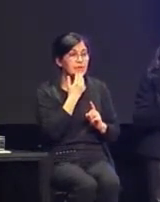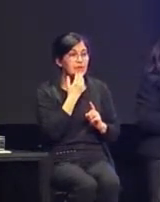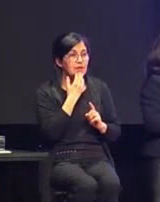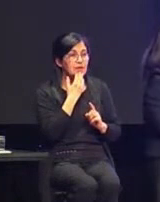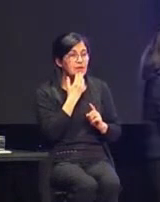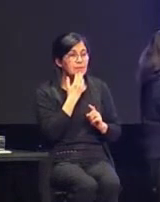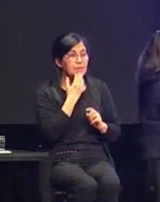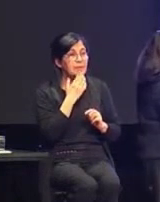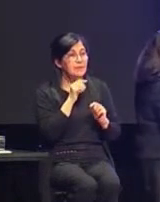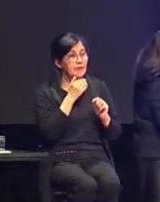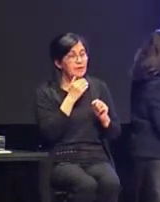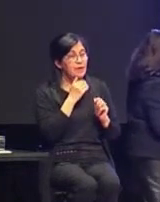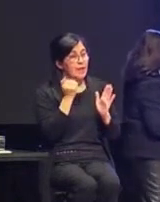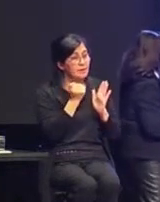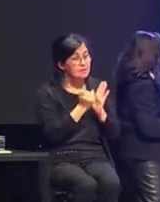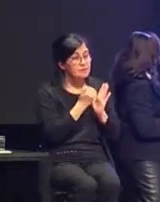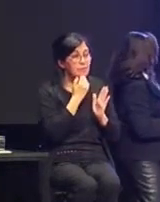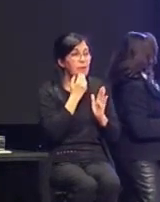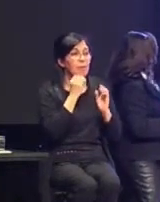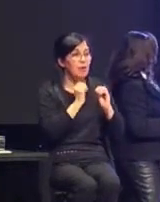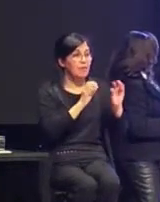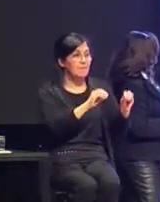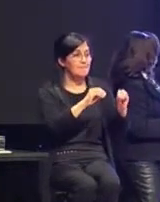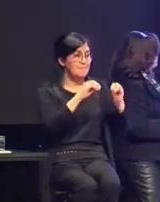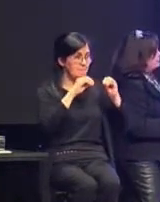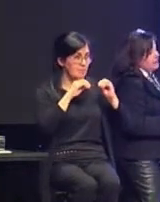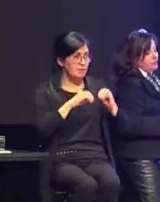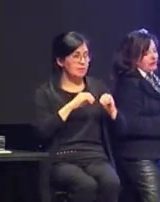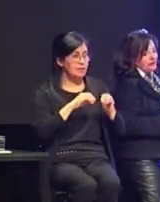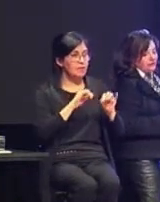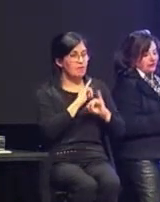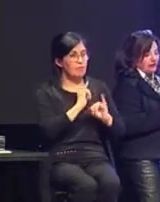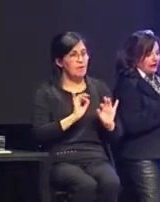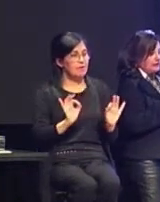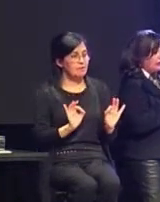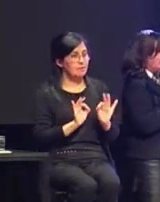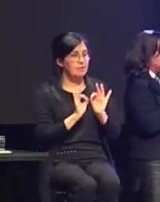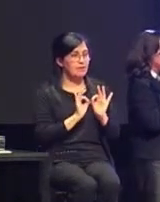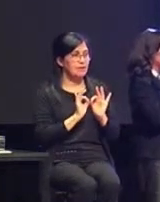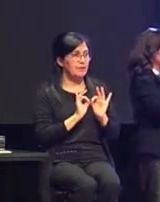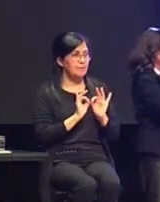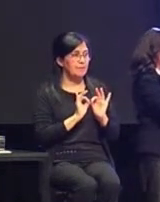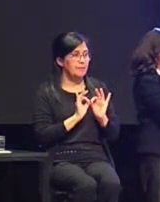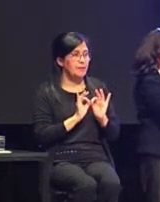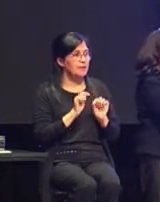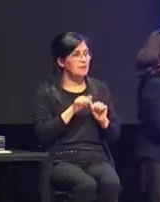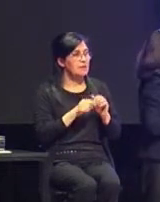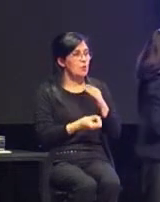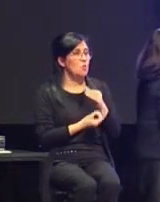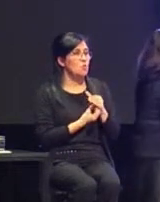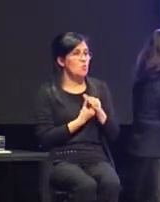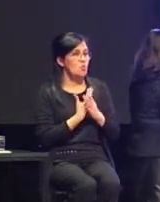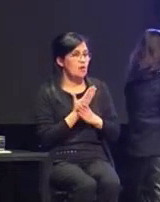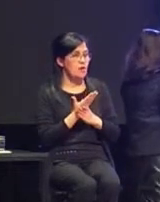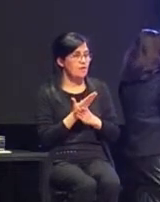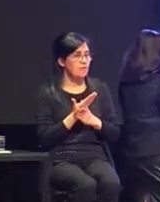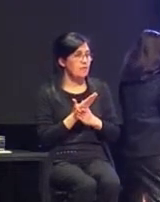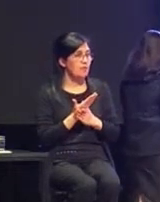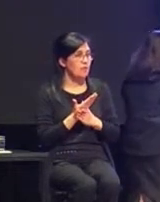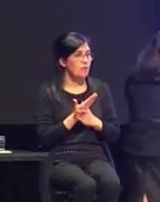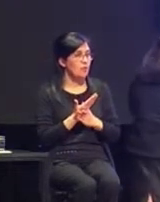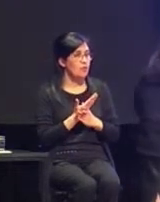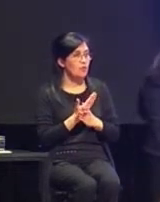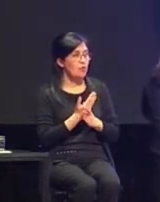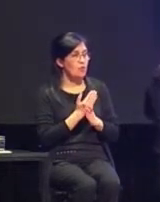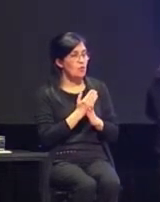pueda aportar algo, sobre todo en específicamente este nuevo orden de